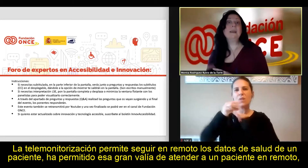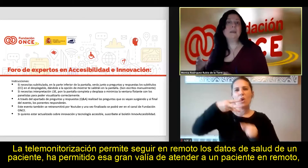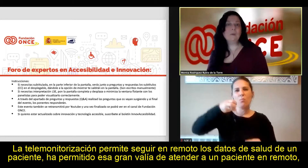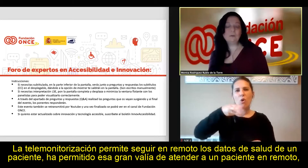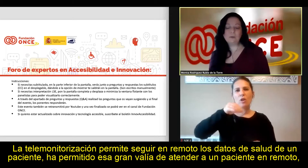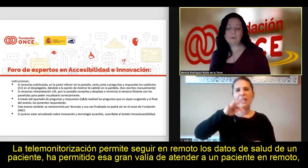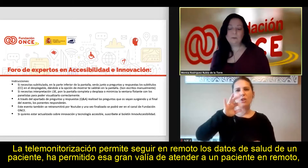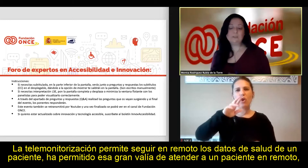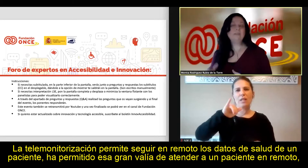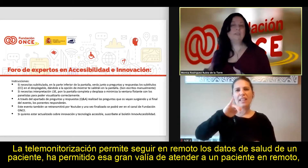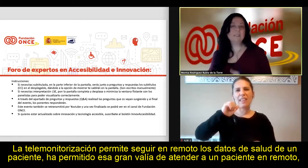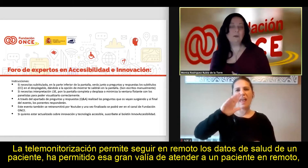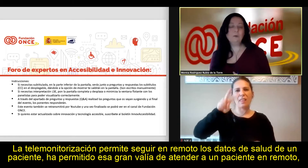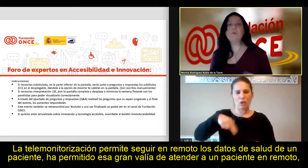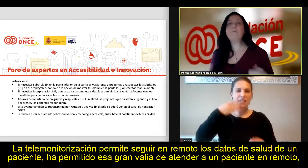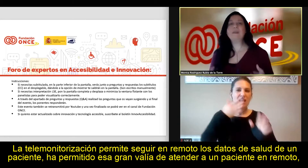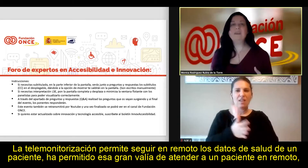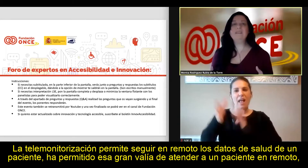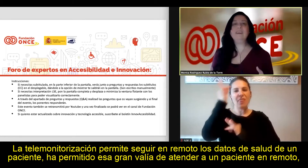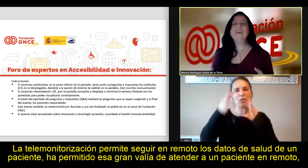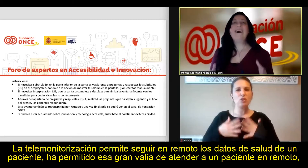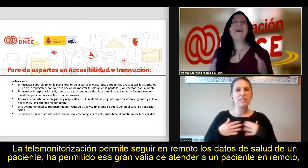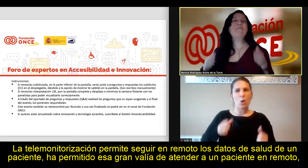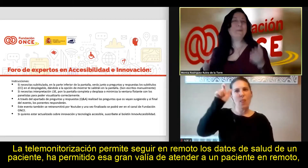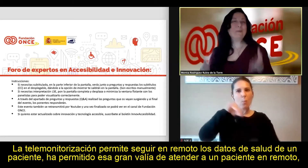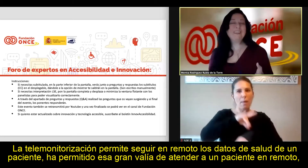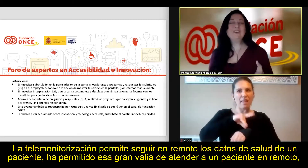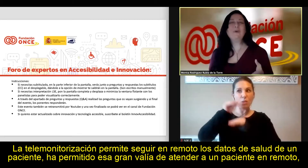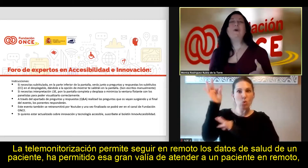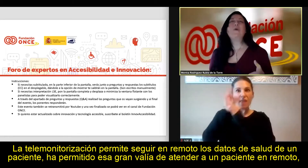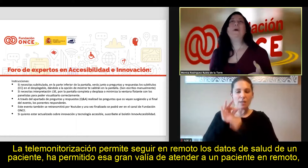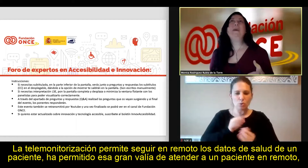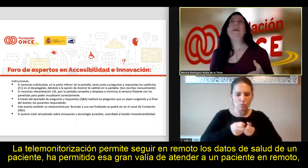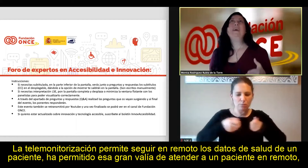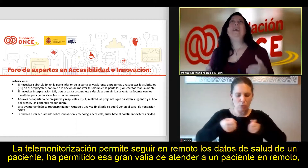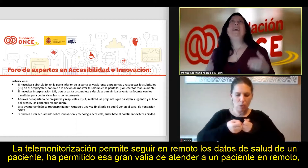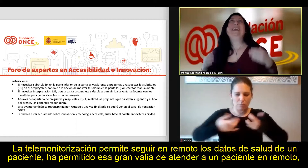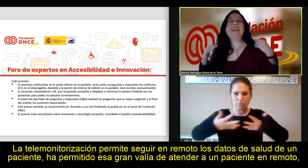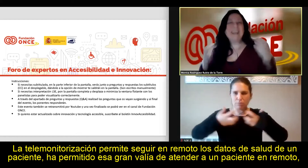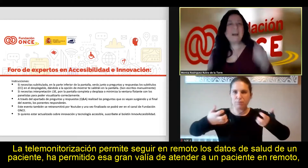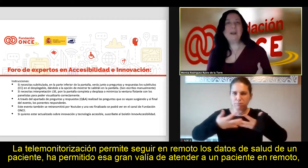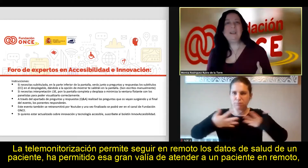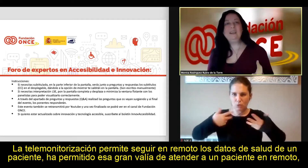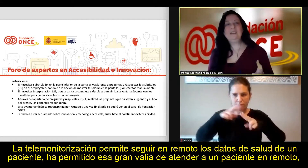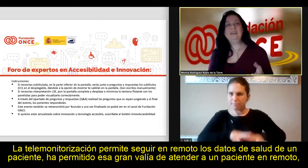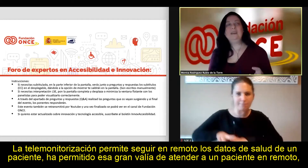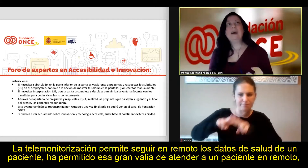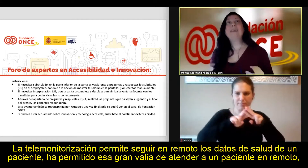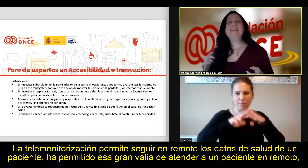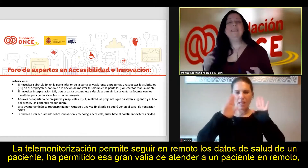en remoto los datos de salud de un paciente. Han permitido esa gran valía